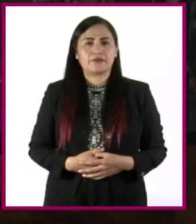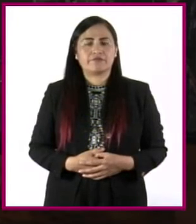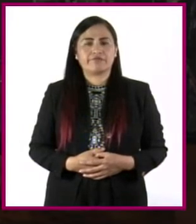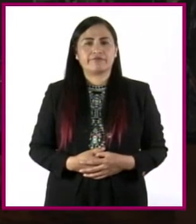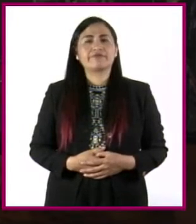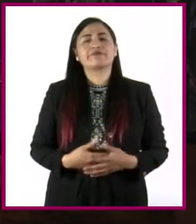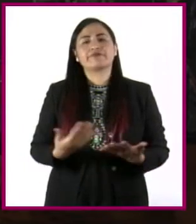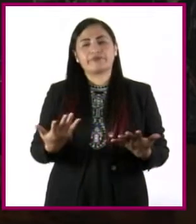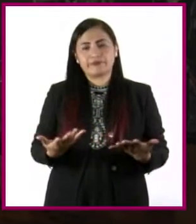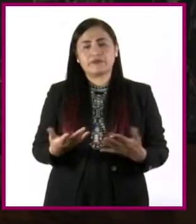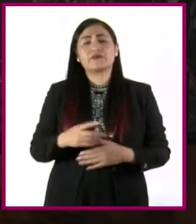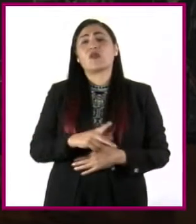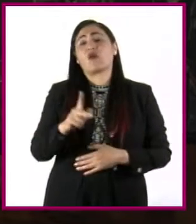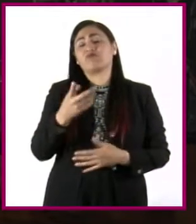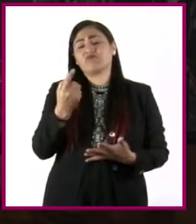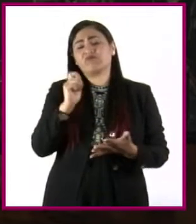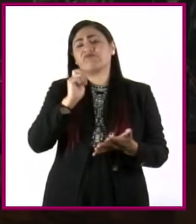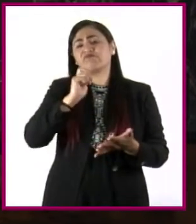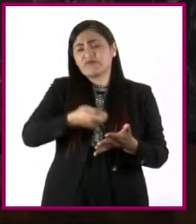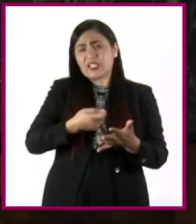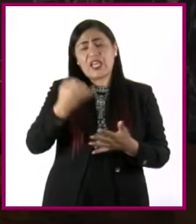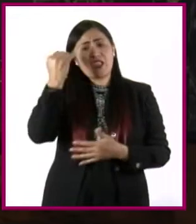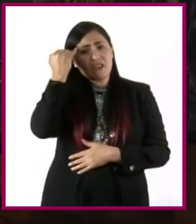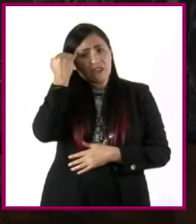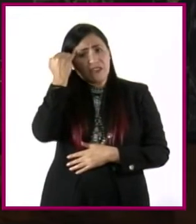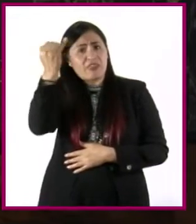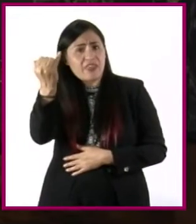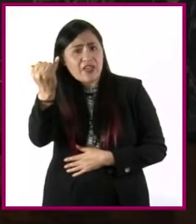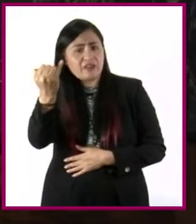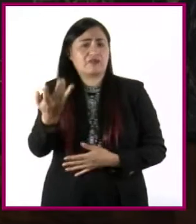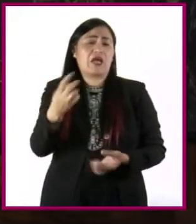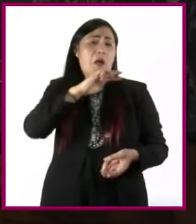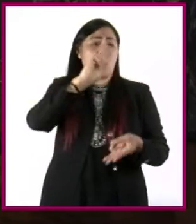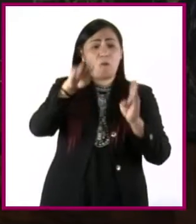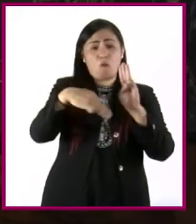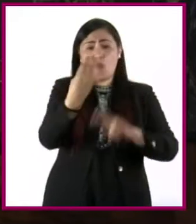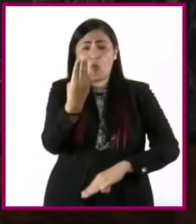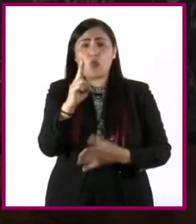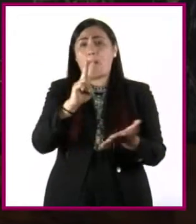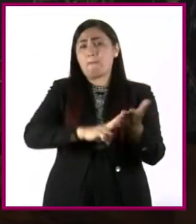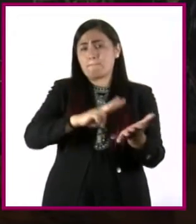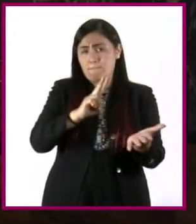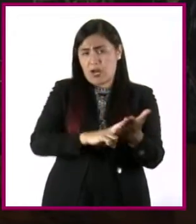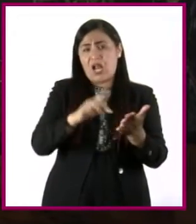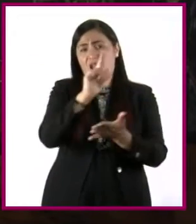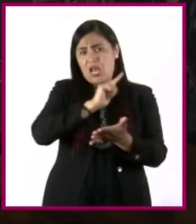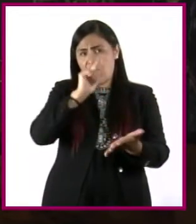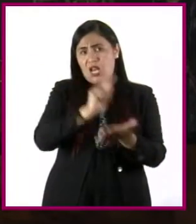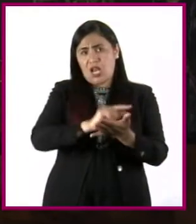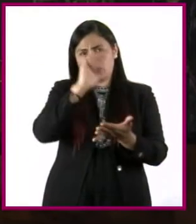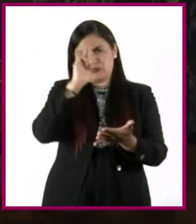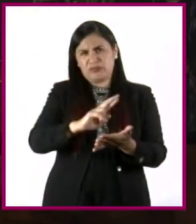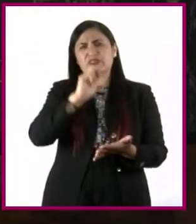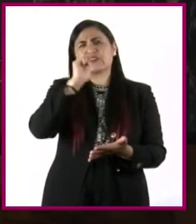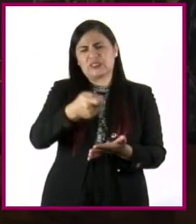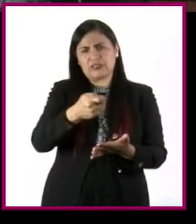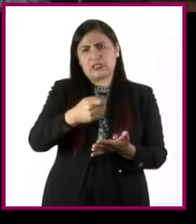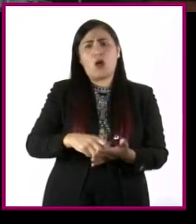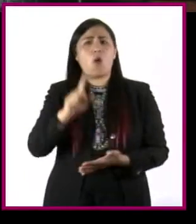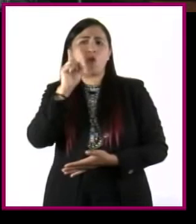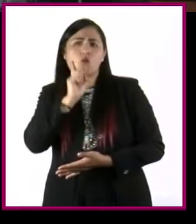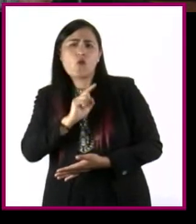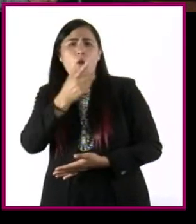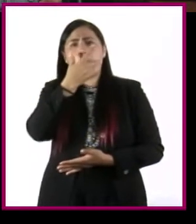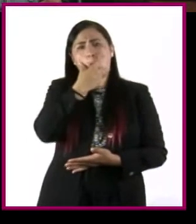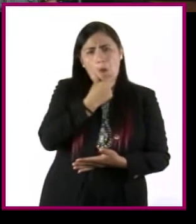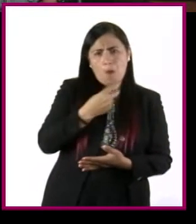O sea, que todo radica en las ideas de que en el mundo lo válido y legítimo es ser heterosexual o cisgénero.